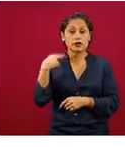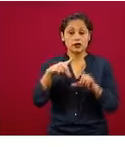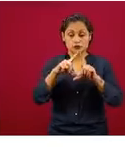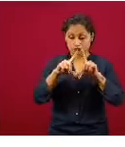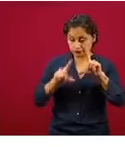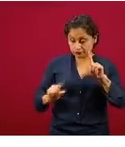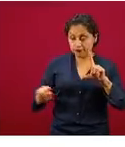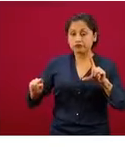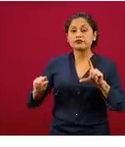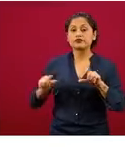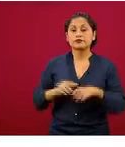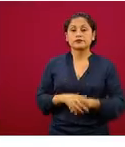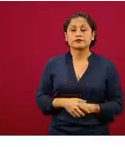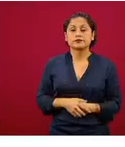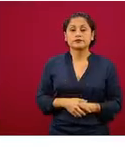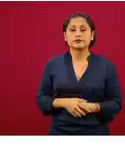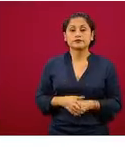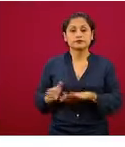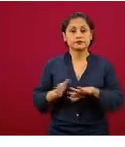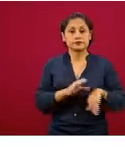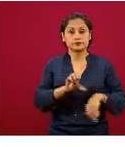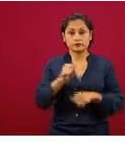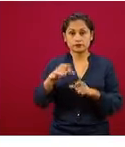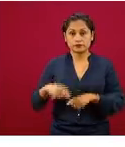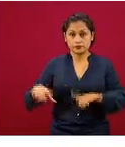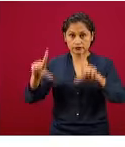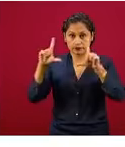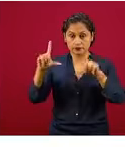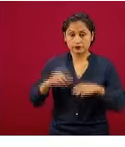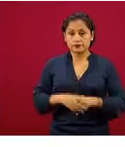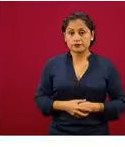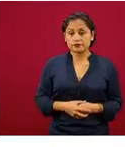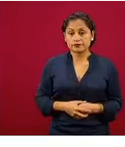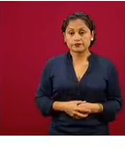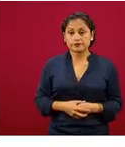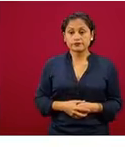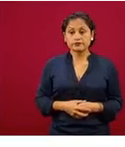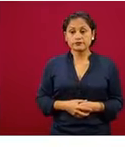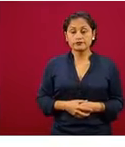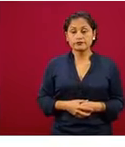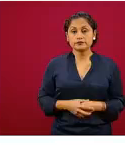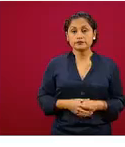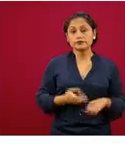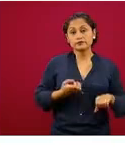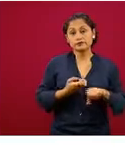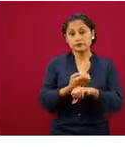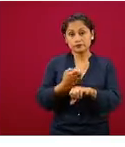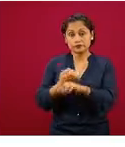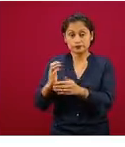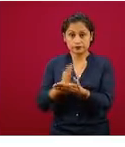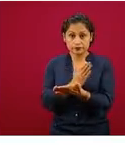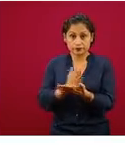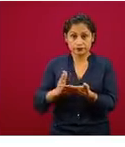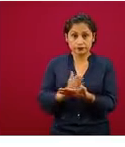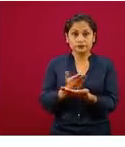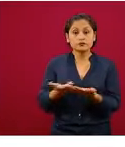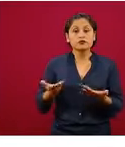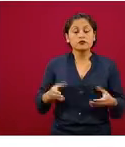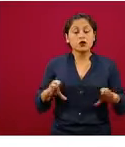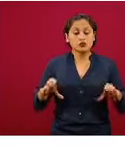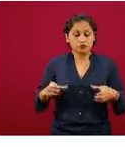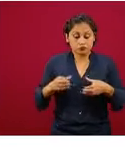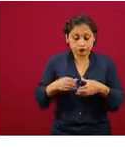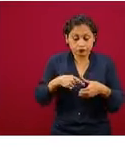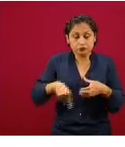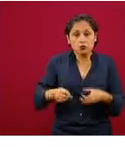escala correspondiente. En la siguiente diapositiva veremos ahora la distribución por tasa de incidencia acumulada, recordando